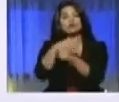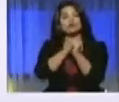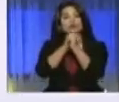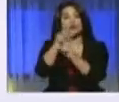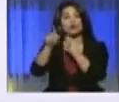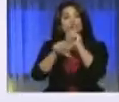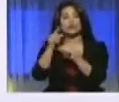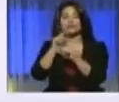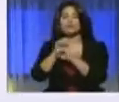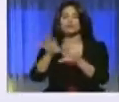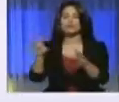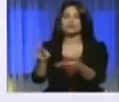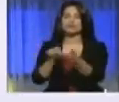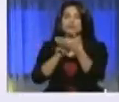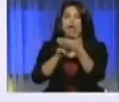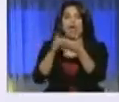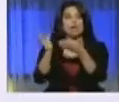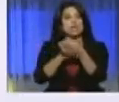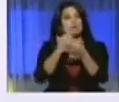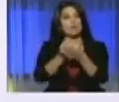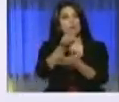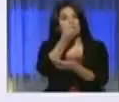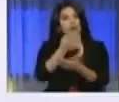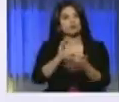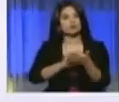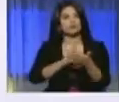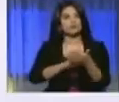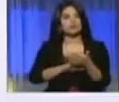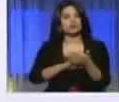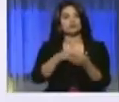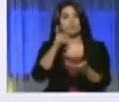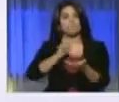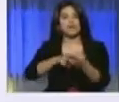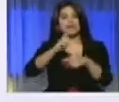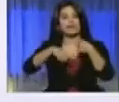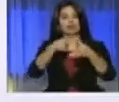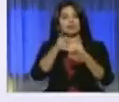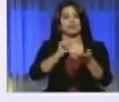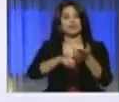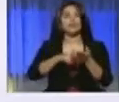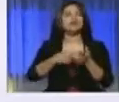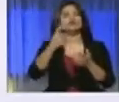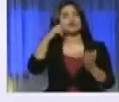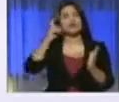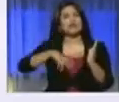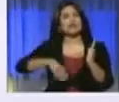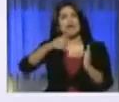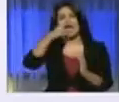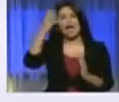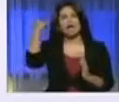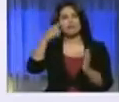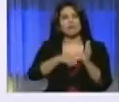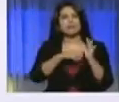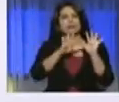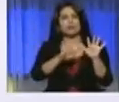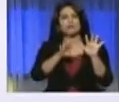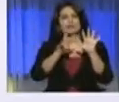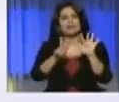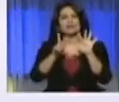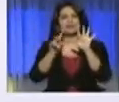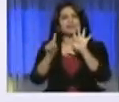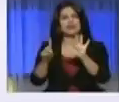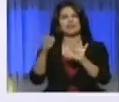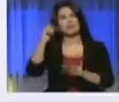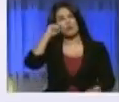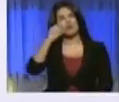allí consigo libros, pues. Ayer lo retuiteé. Yo lo había leído en el año 76, recuerdo, un diciembre